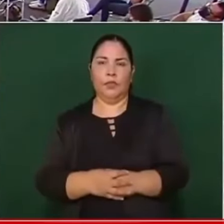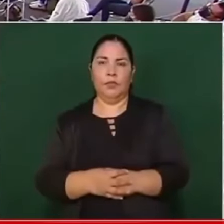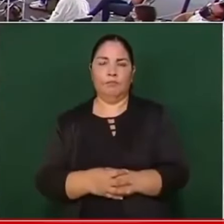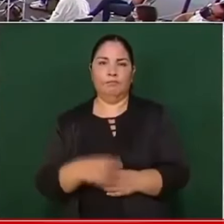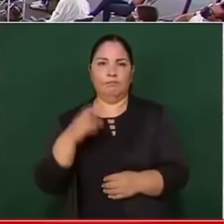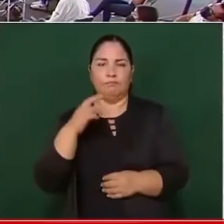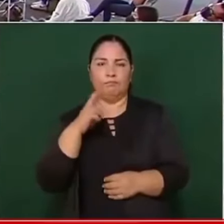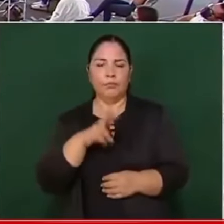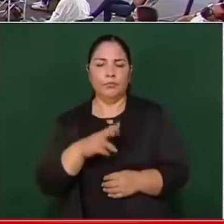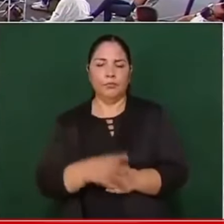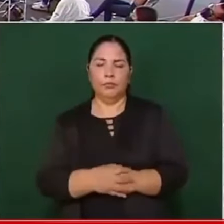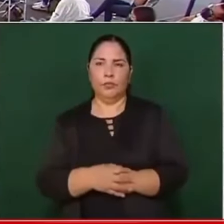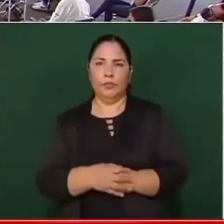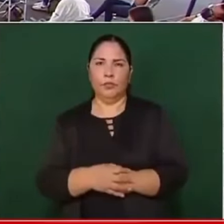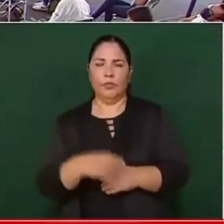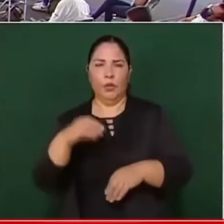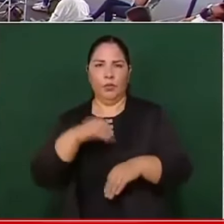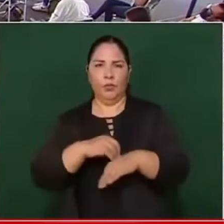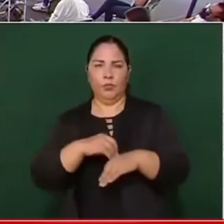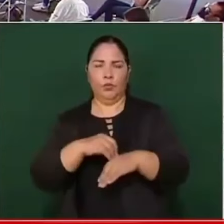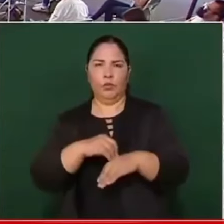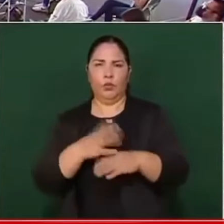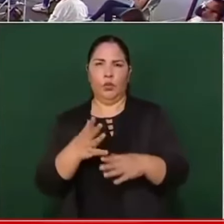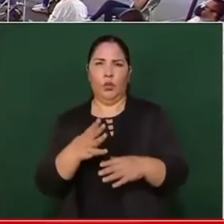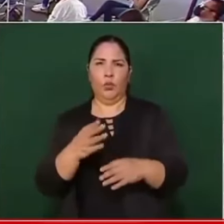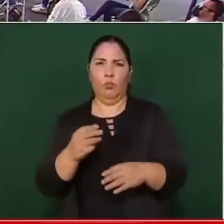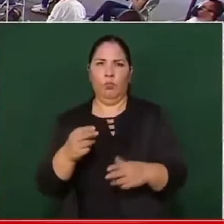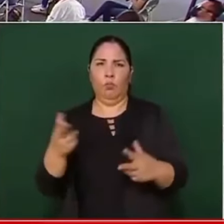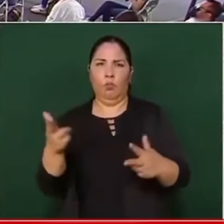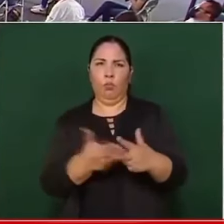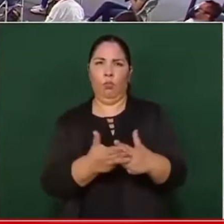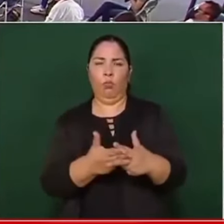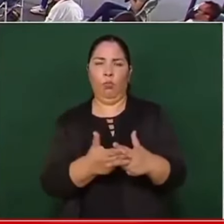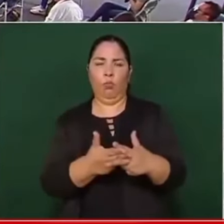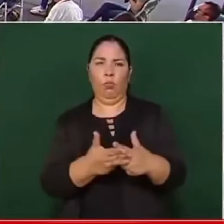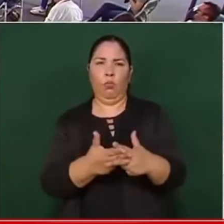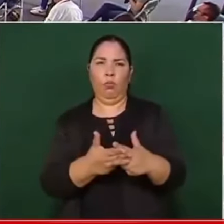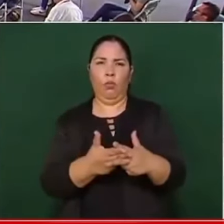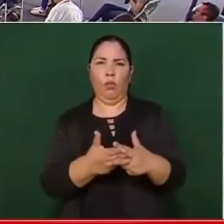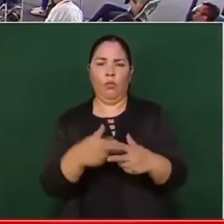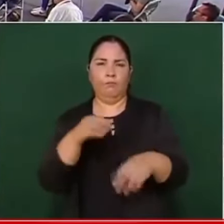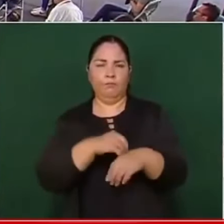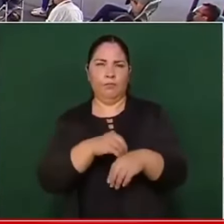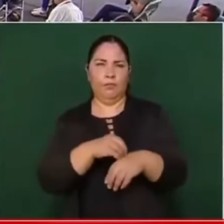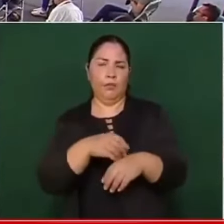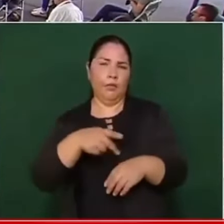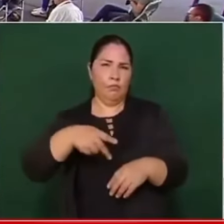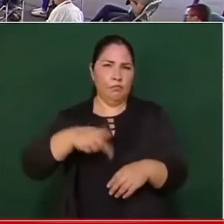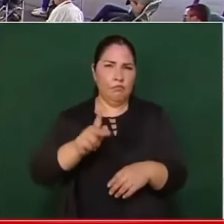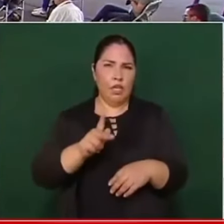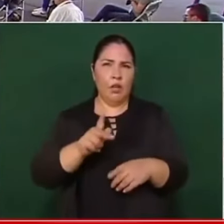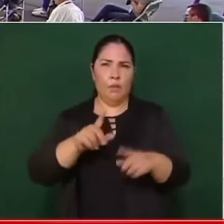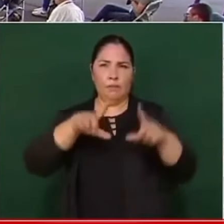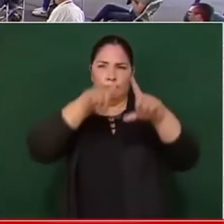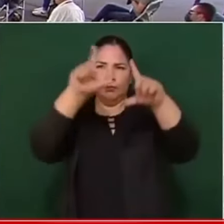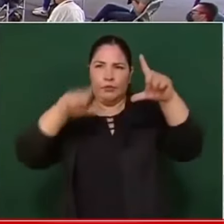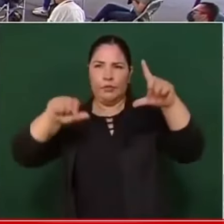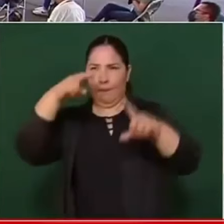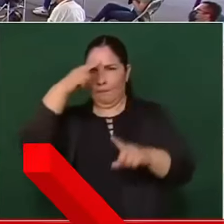si ponen los de homicidios pero la nacional